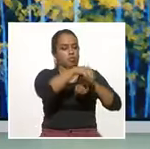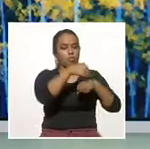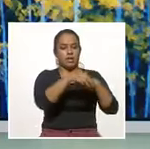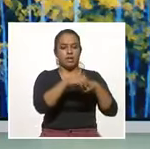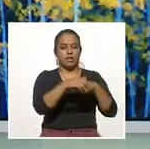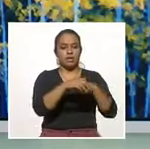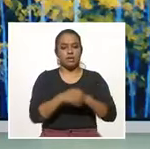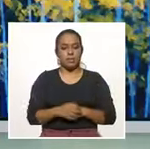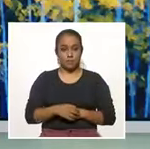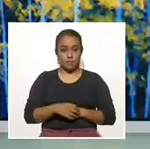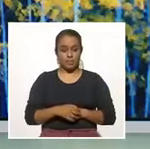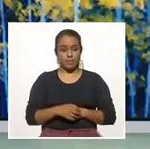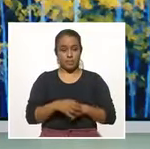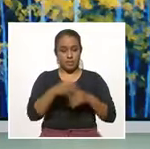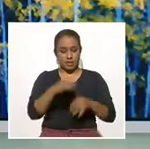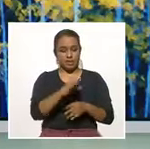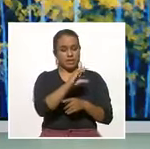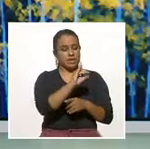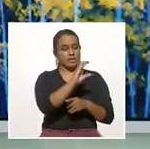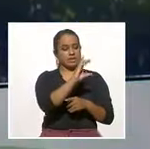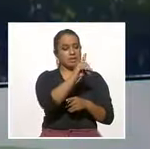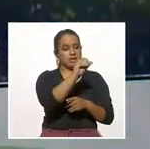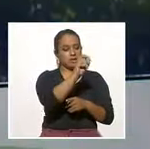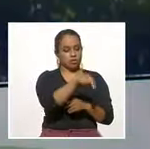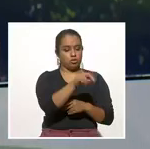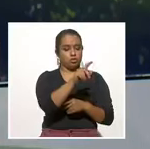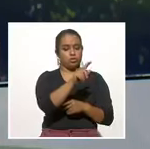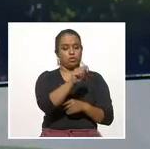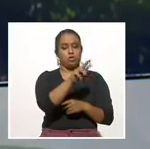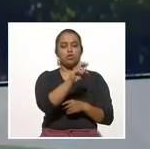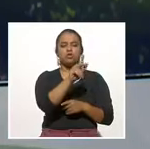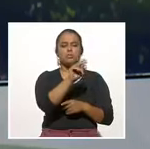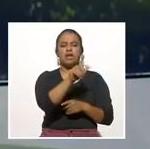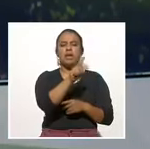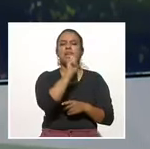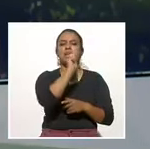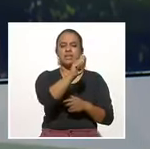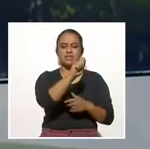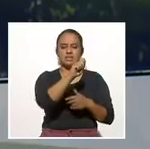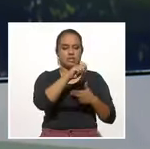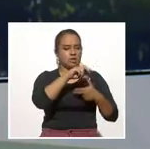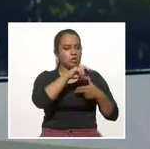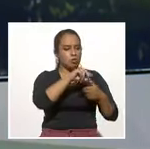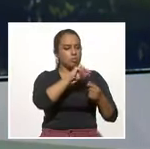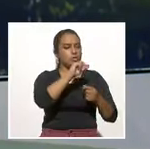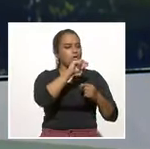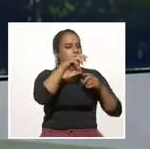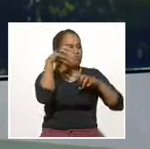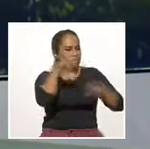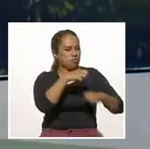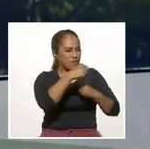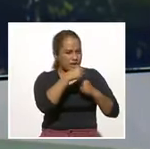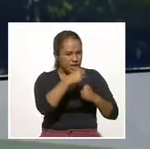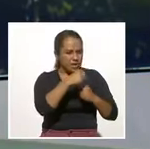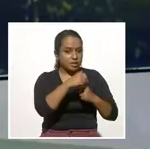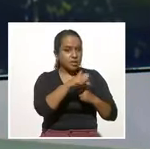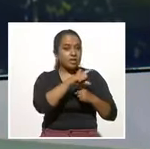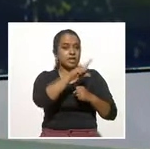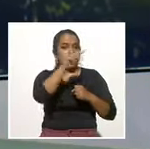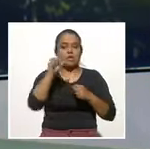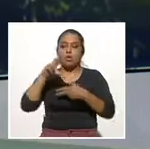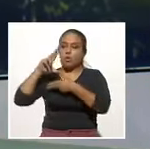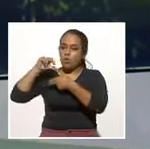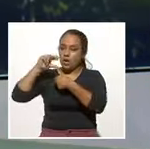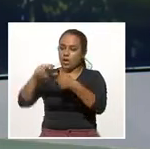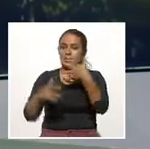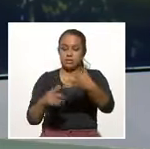nombre genérico es ciclón tropical y este comienza como una depresión tropical, tormenta tropical o huracán en cinco